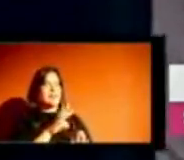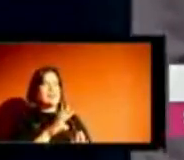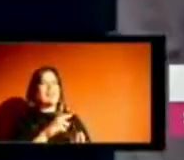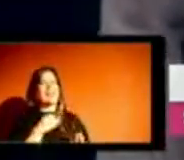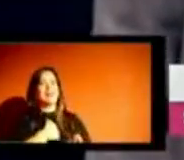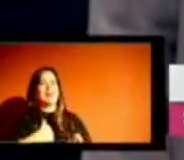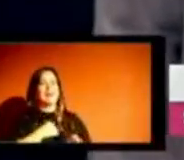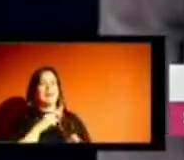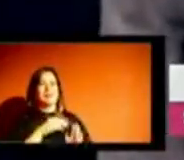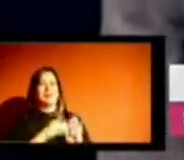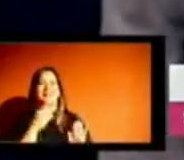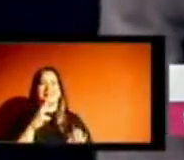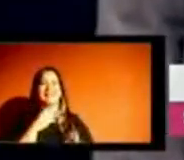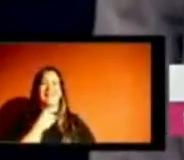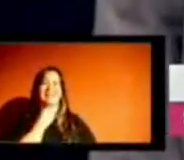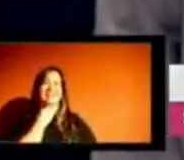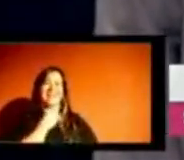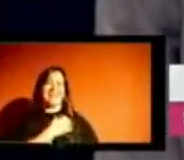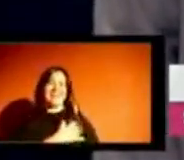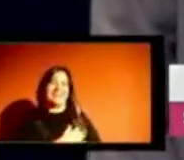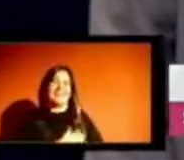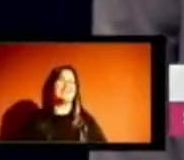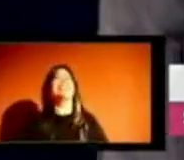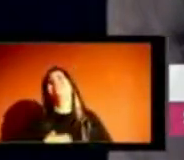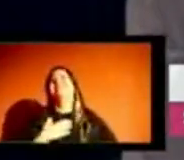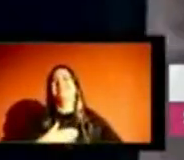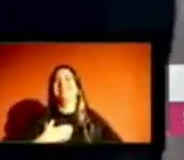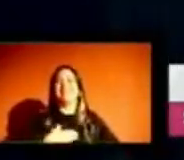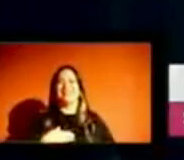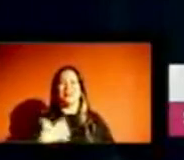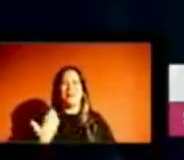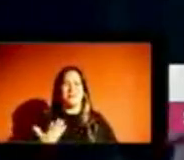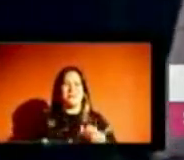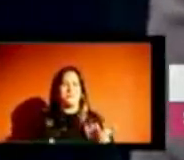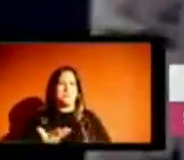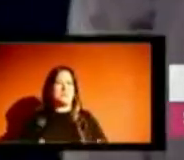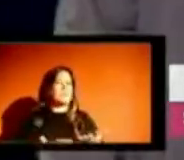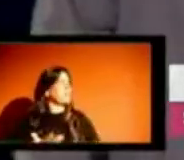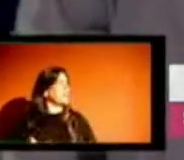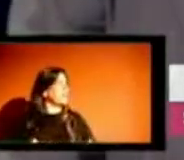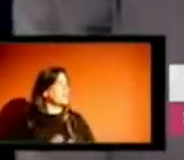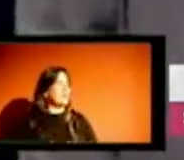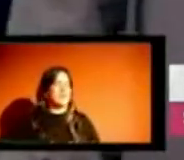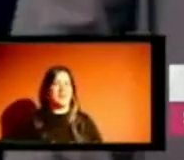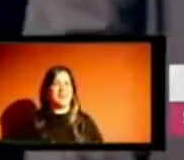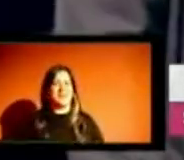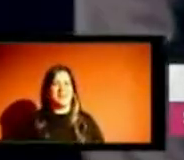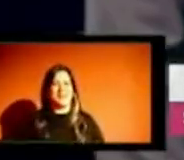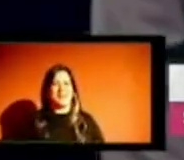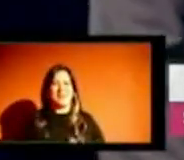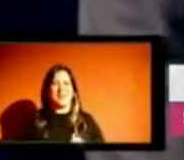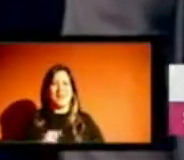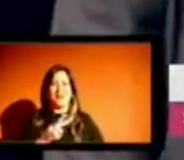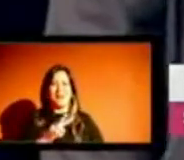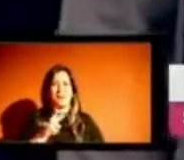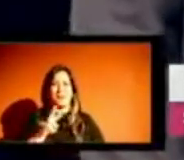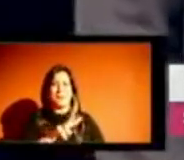2016, perdona. Sí. No hemos llegado, no hemos llegado al 2026.